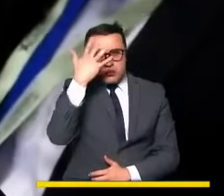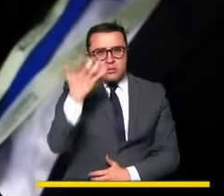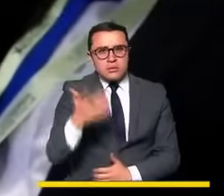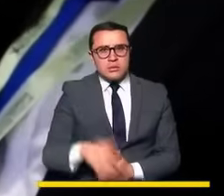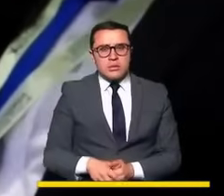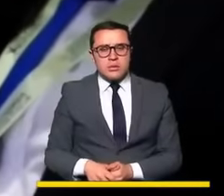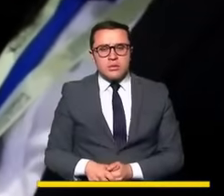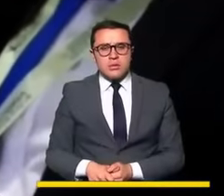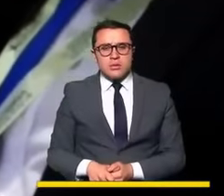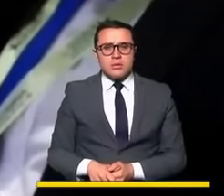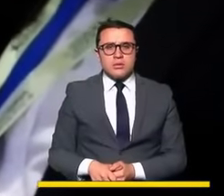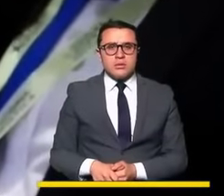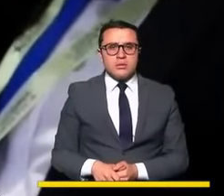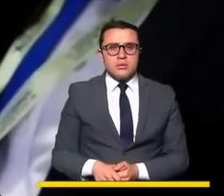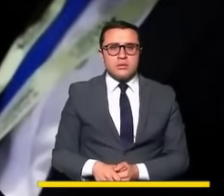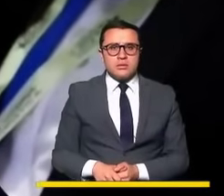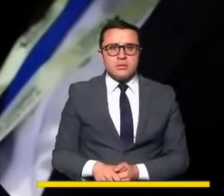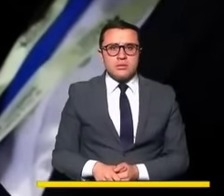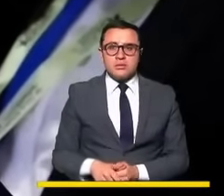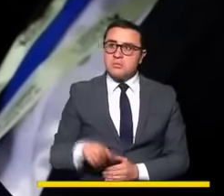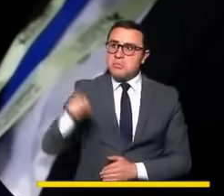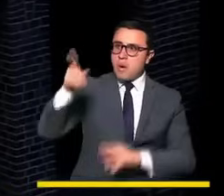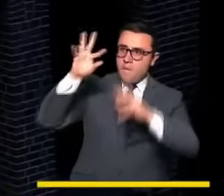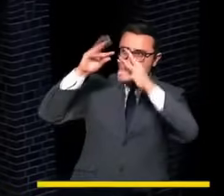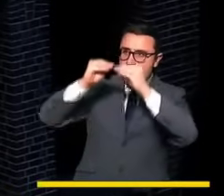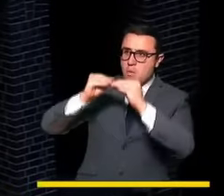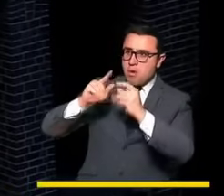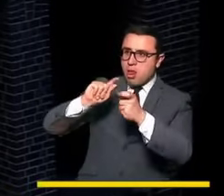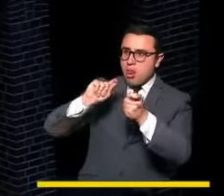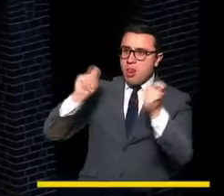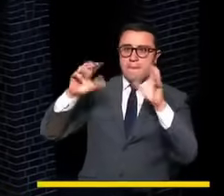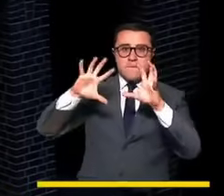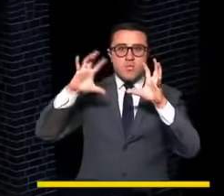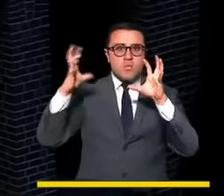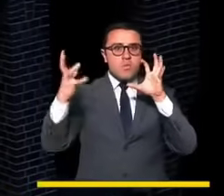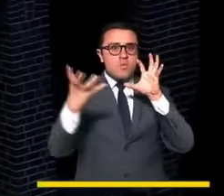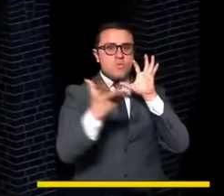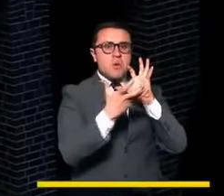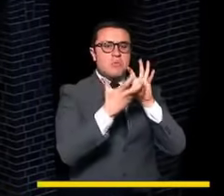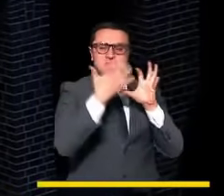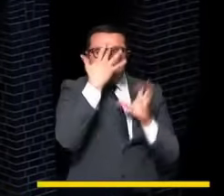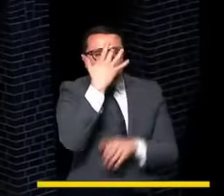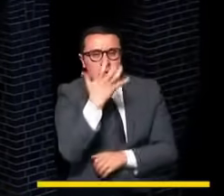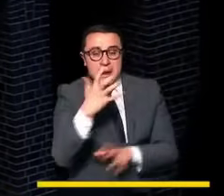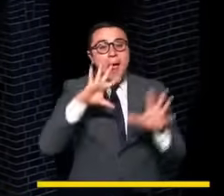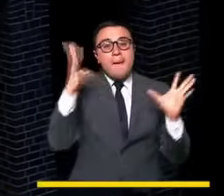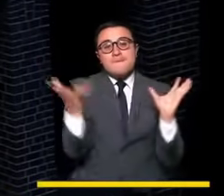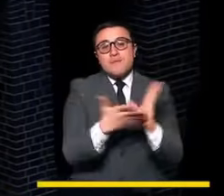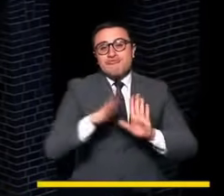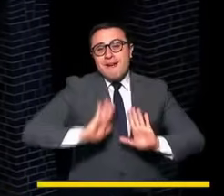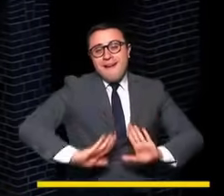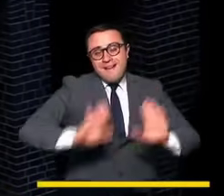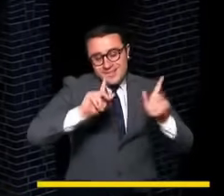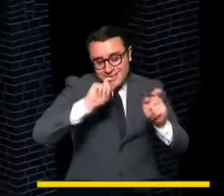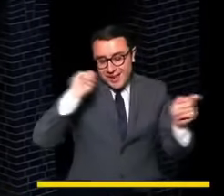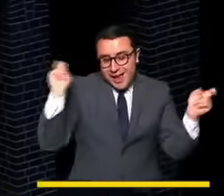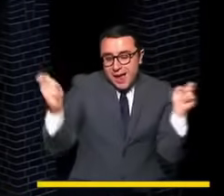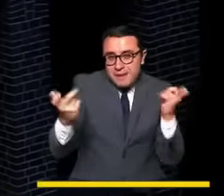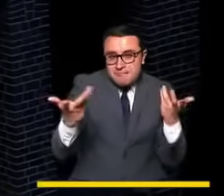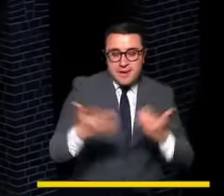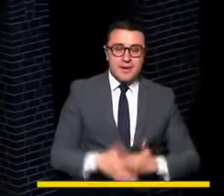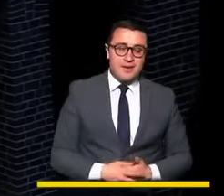de turismo. Hay formas, hay cambios del turismo mundial, porque el mundo cambia. La